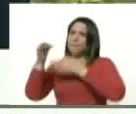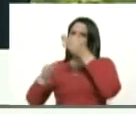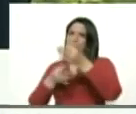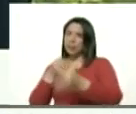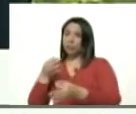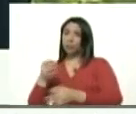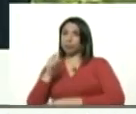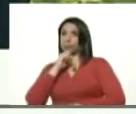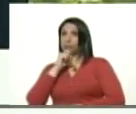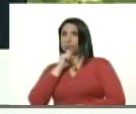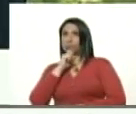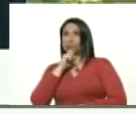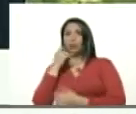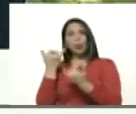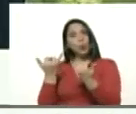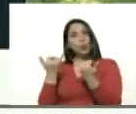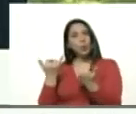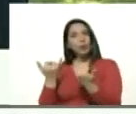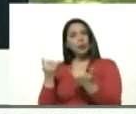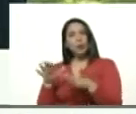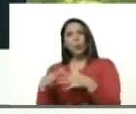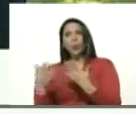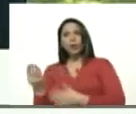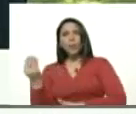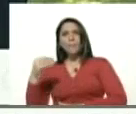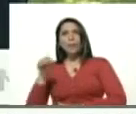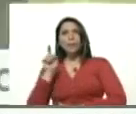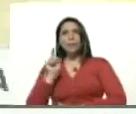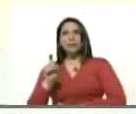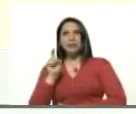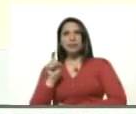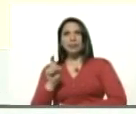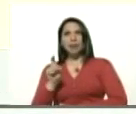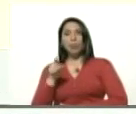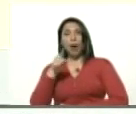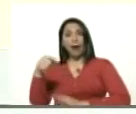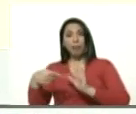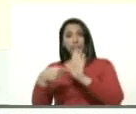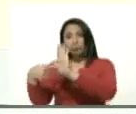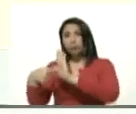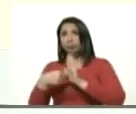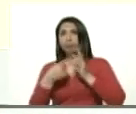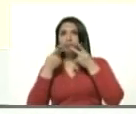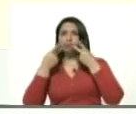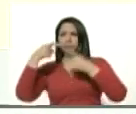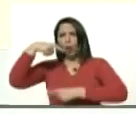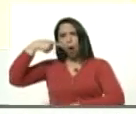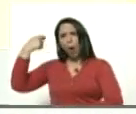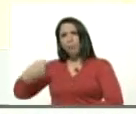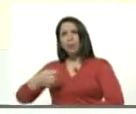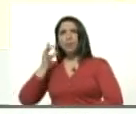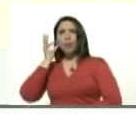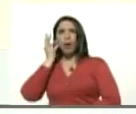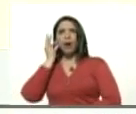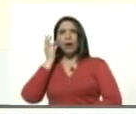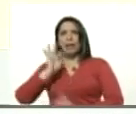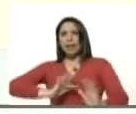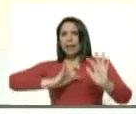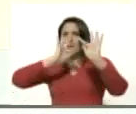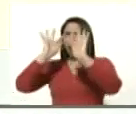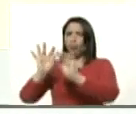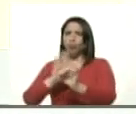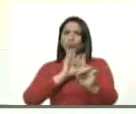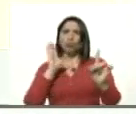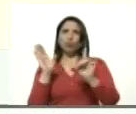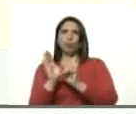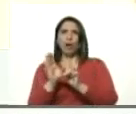excepcionales. En medio de circunstancias cuando más necesitamos a esos referentes culturales, a esos hombres y mujeres cuyo legado